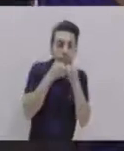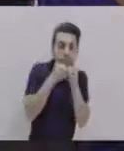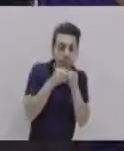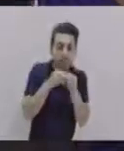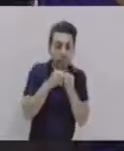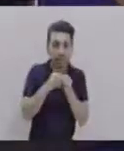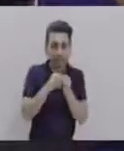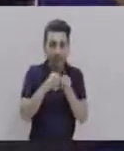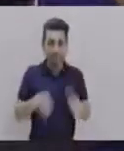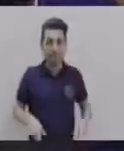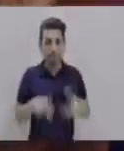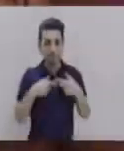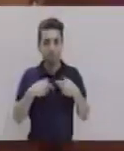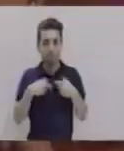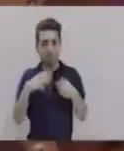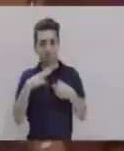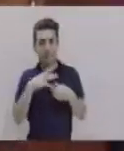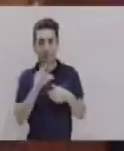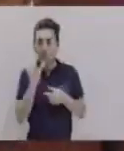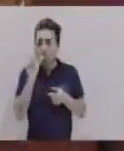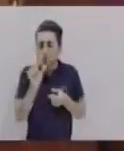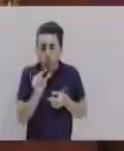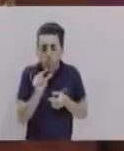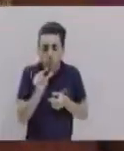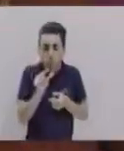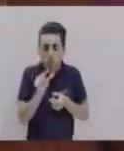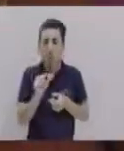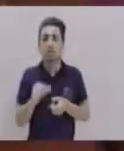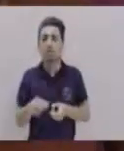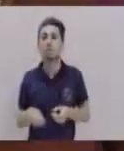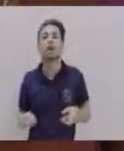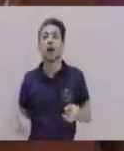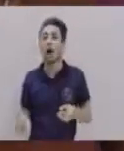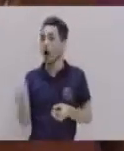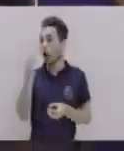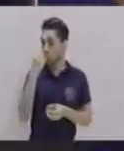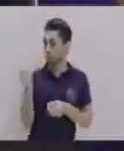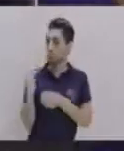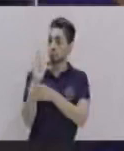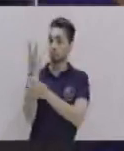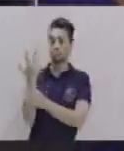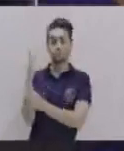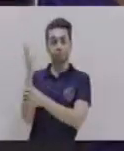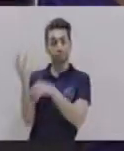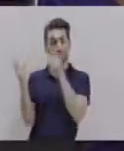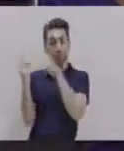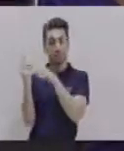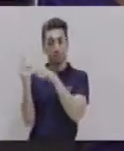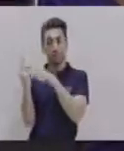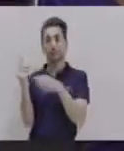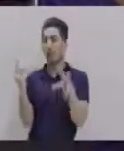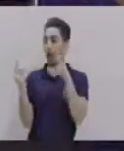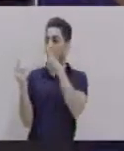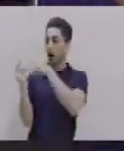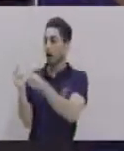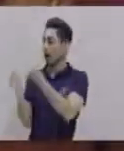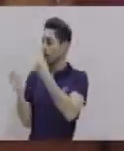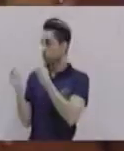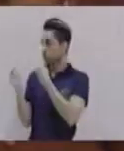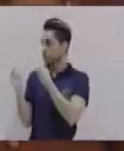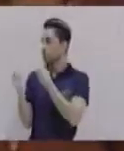seres vivos que están en el mar, pero que son diminutos. Consumen las algas, consumen el plancton, ¿y qué pasa con